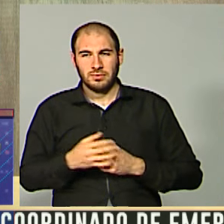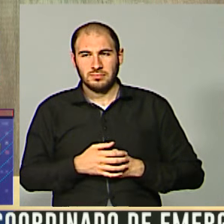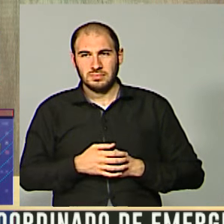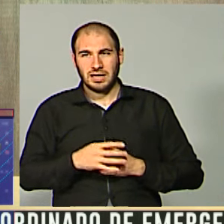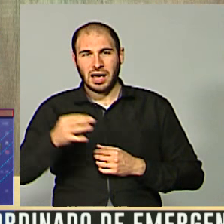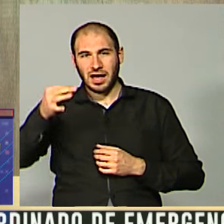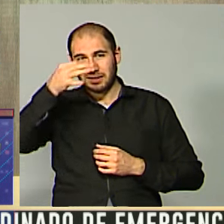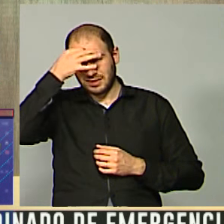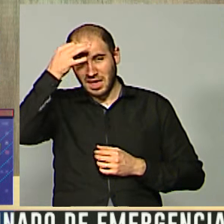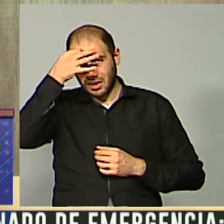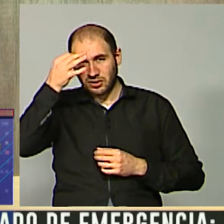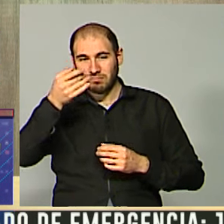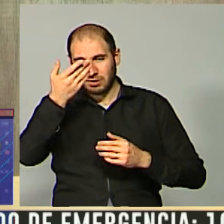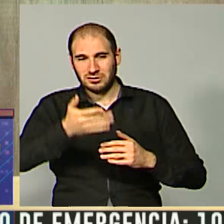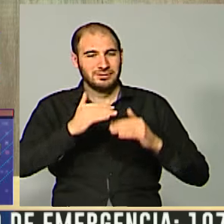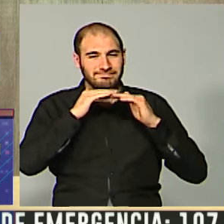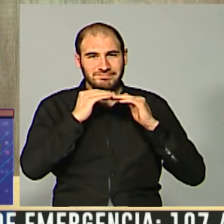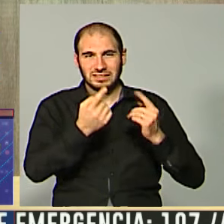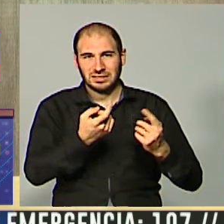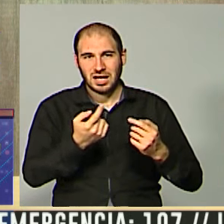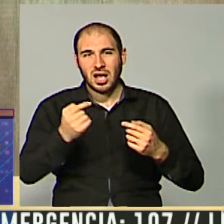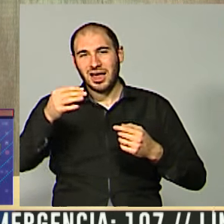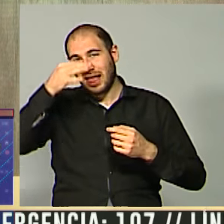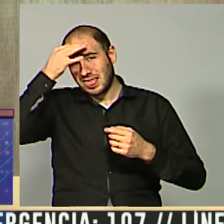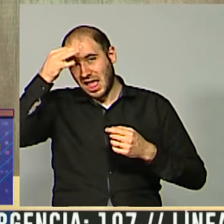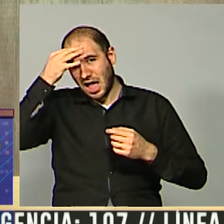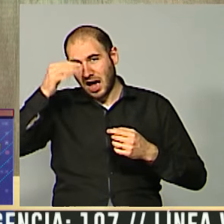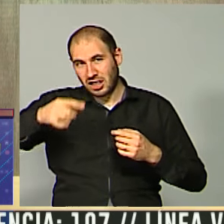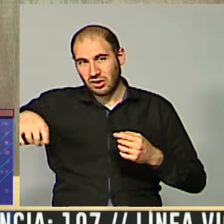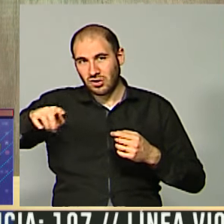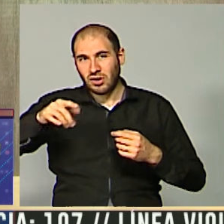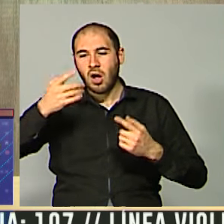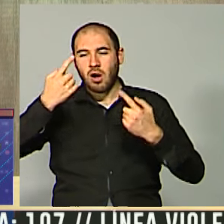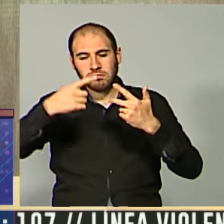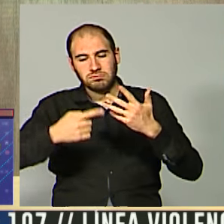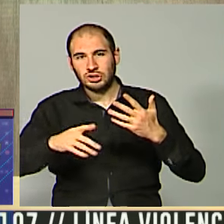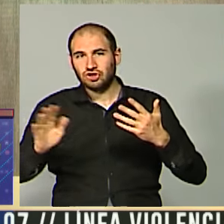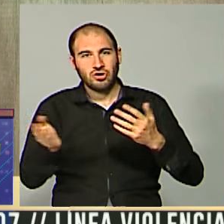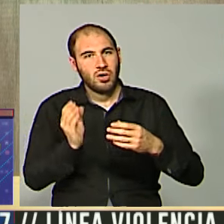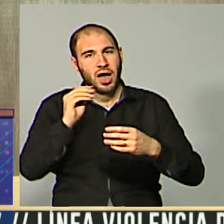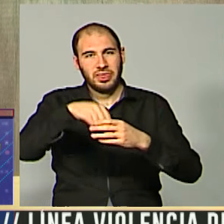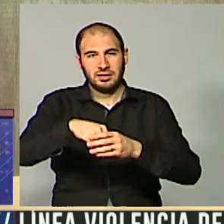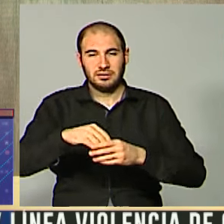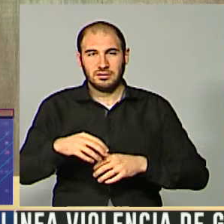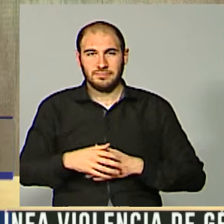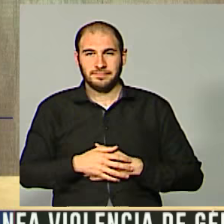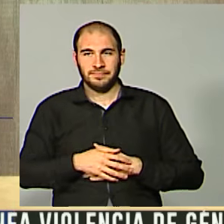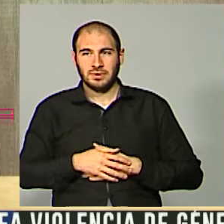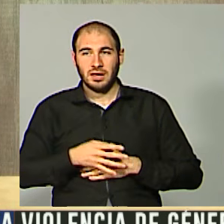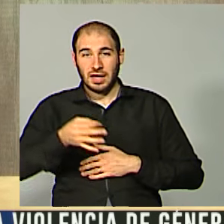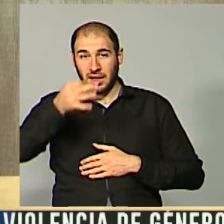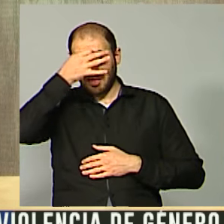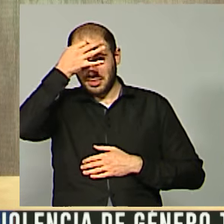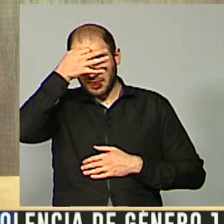el teatro se completa con el público. Digo, la obra es un ritual donde todos somos parte y realmente la